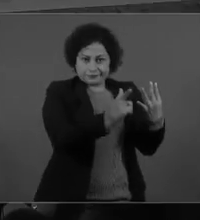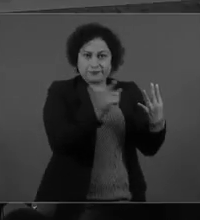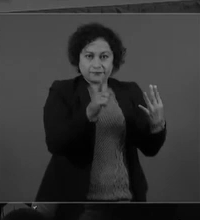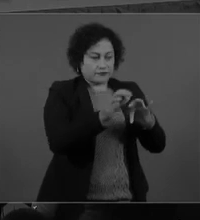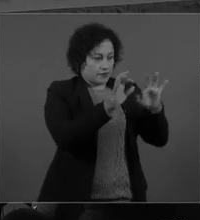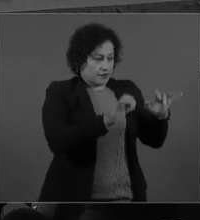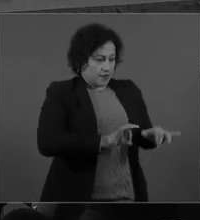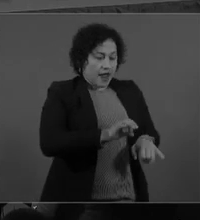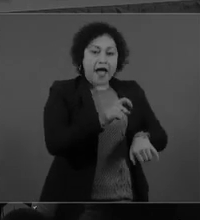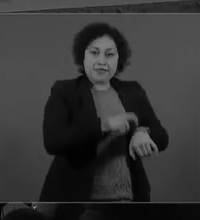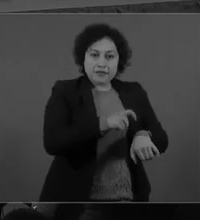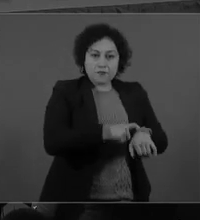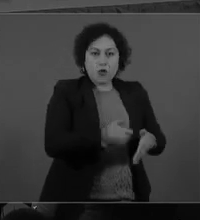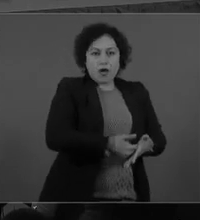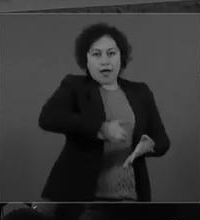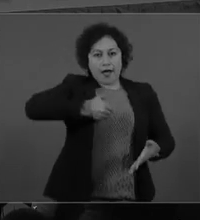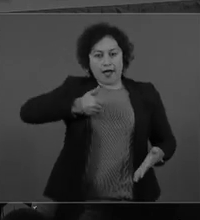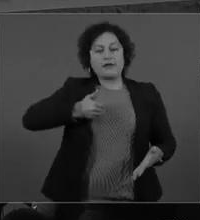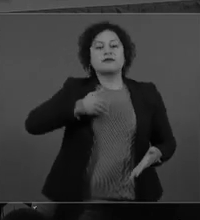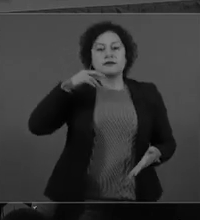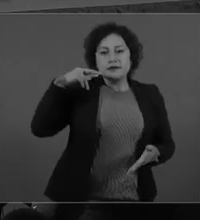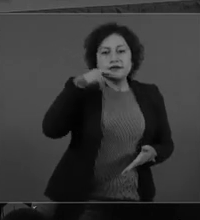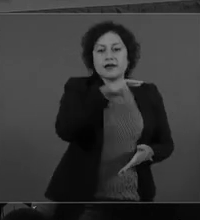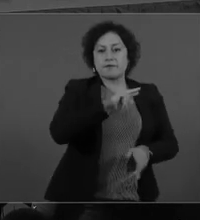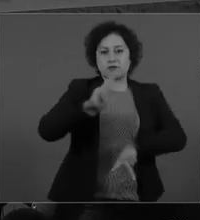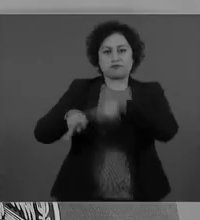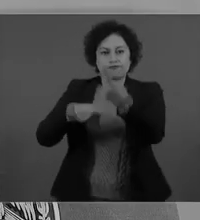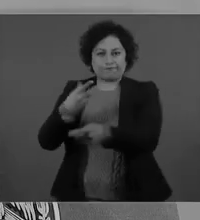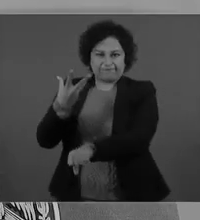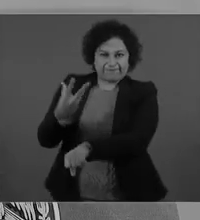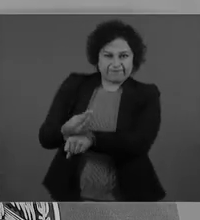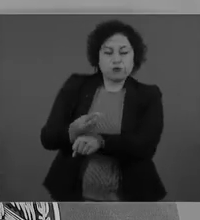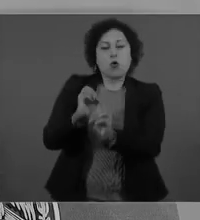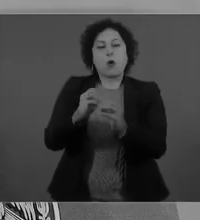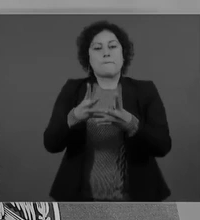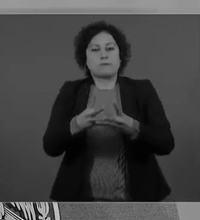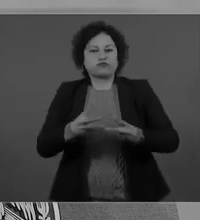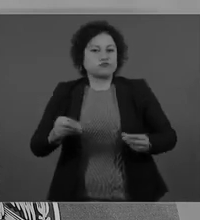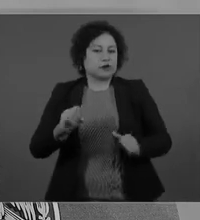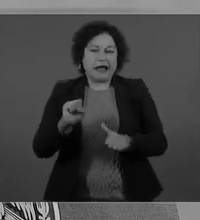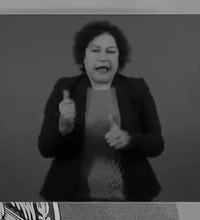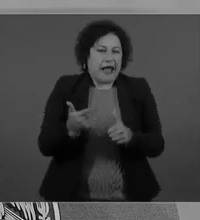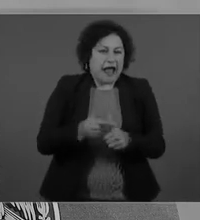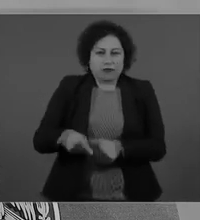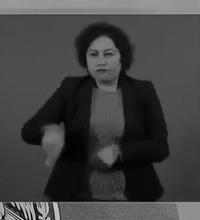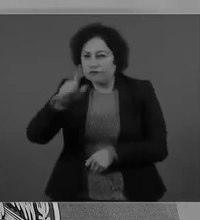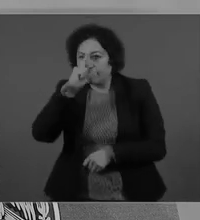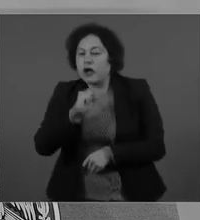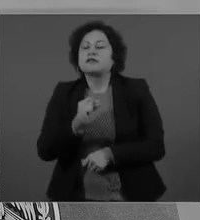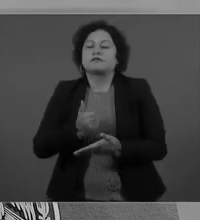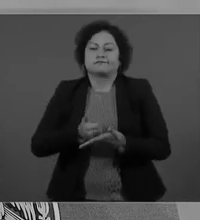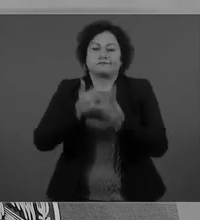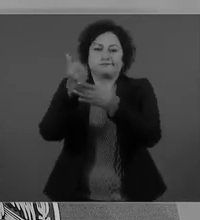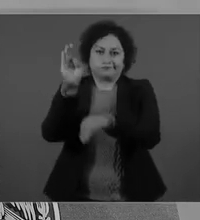de reaccionar mucho más rápido y de poder atender y solventar cualquier situación para contribuir a la